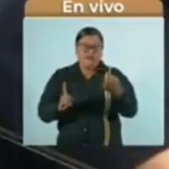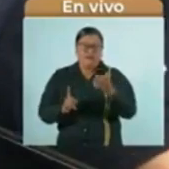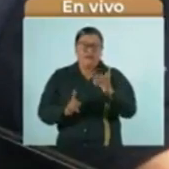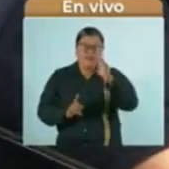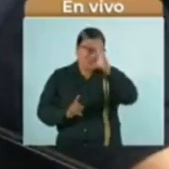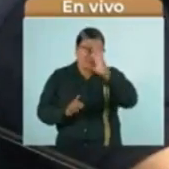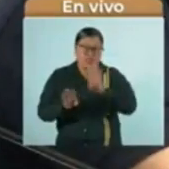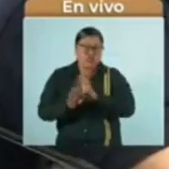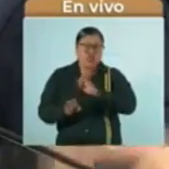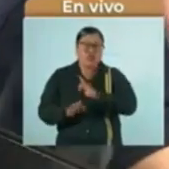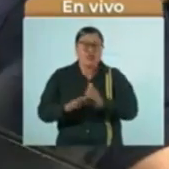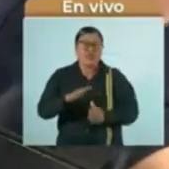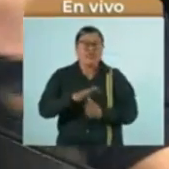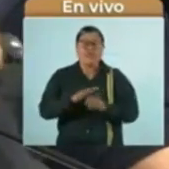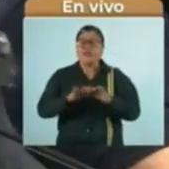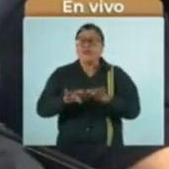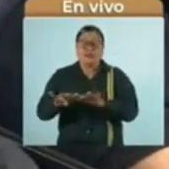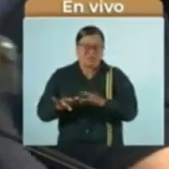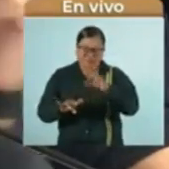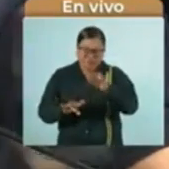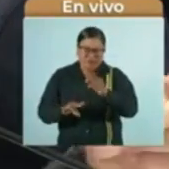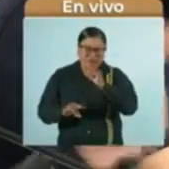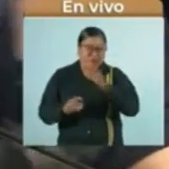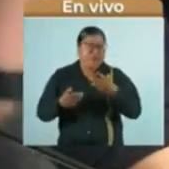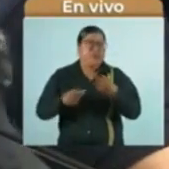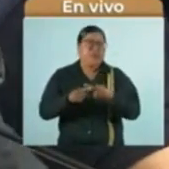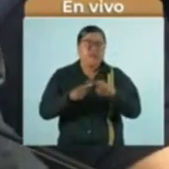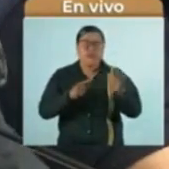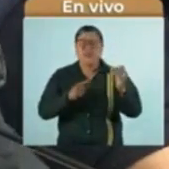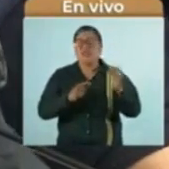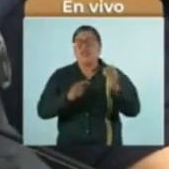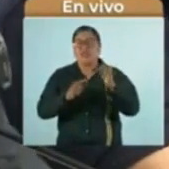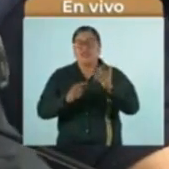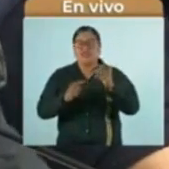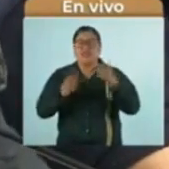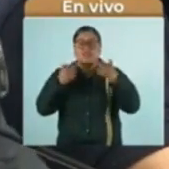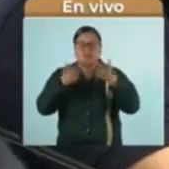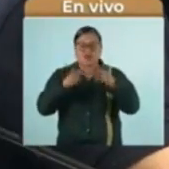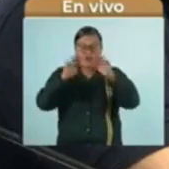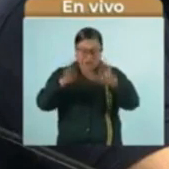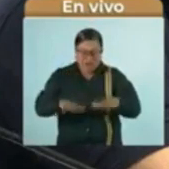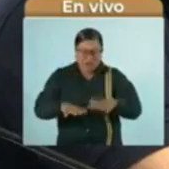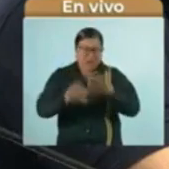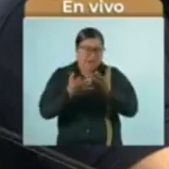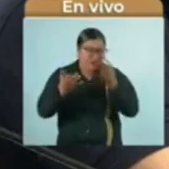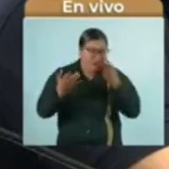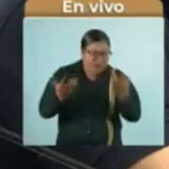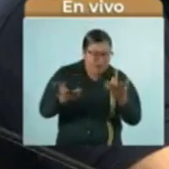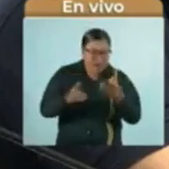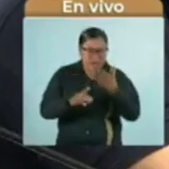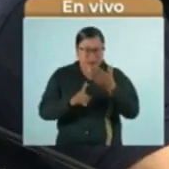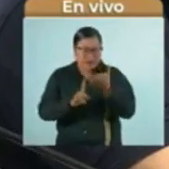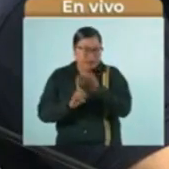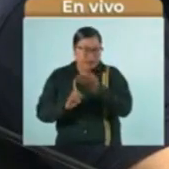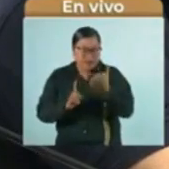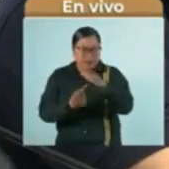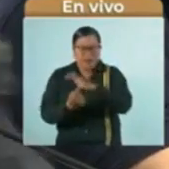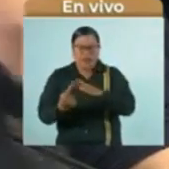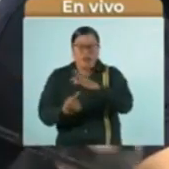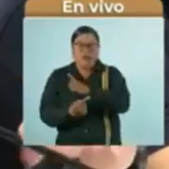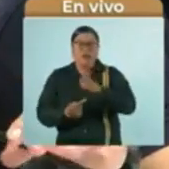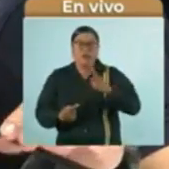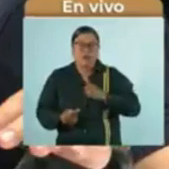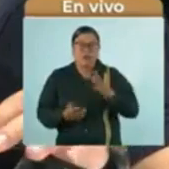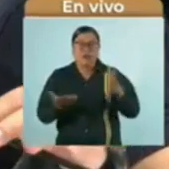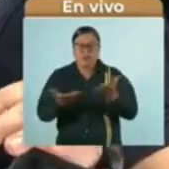de escritorio, va a surgir de las asambleas y del territorio. Y el ordenamiento territorial comunitario deberá